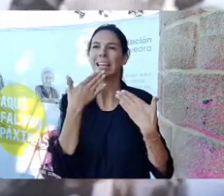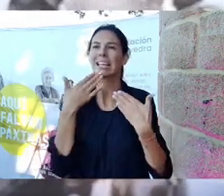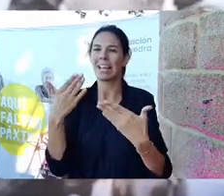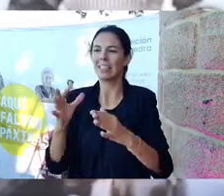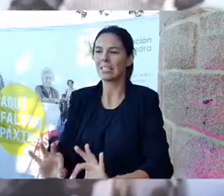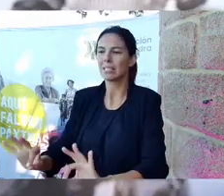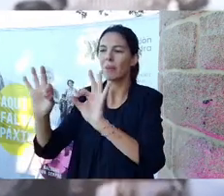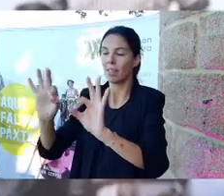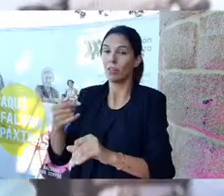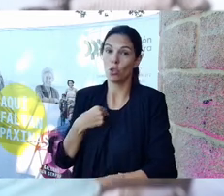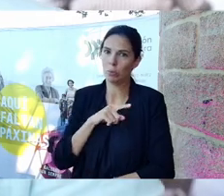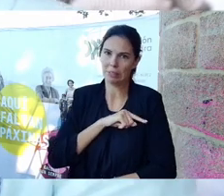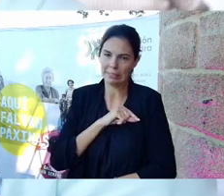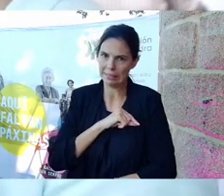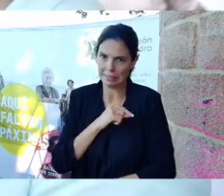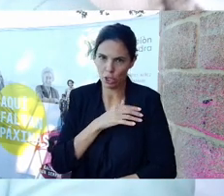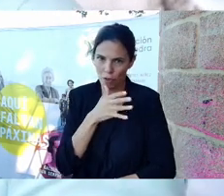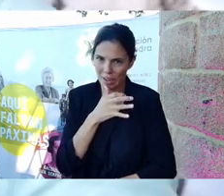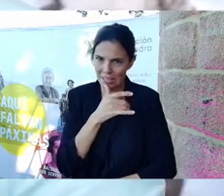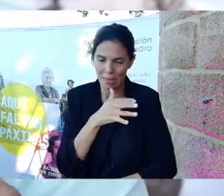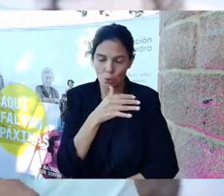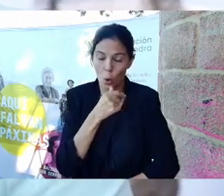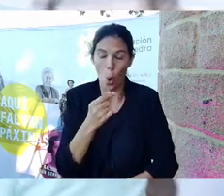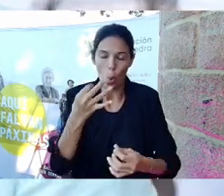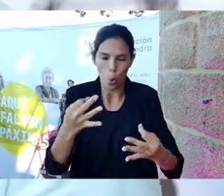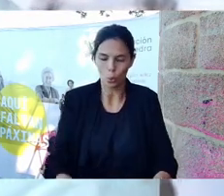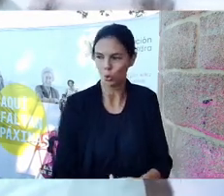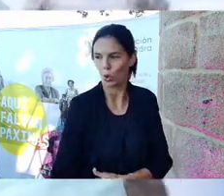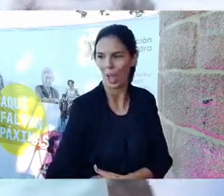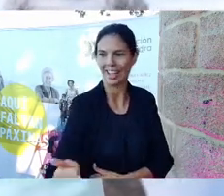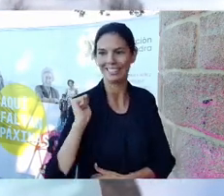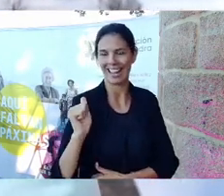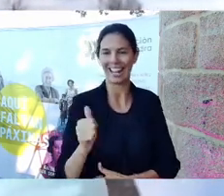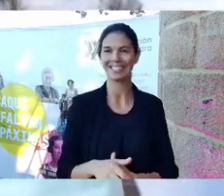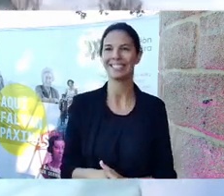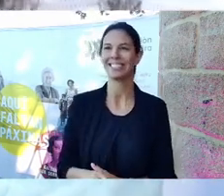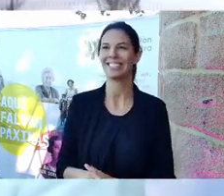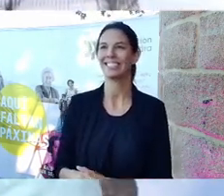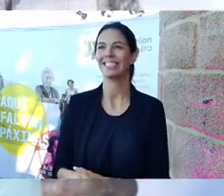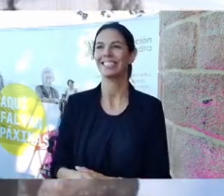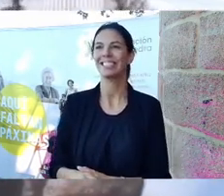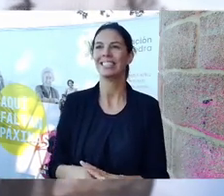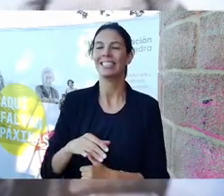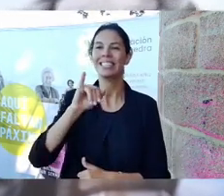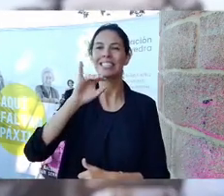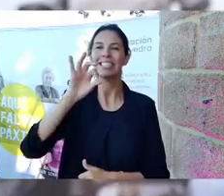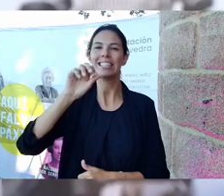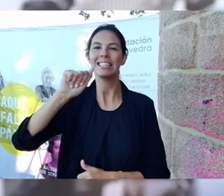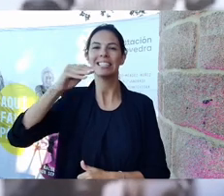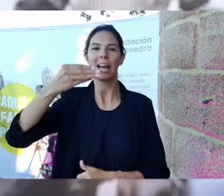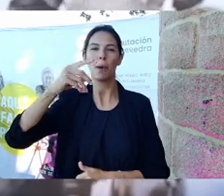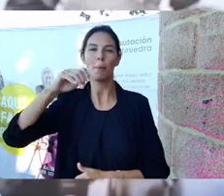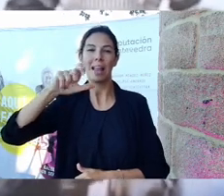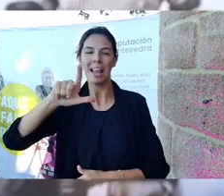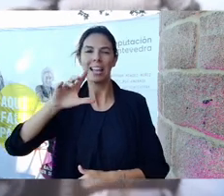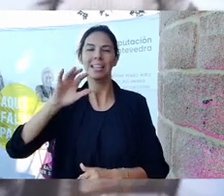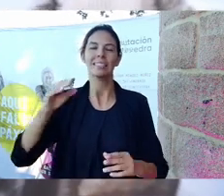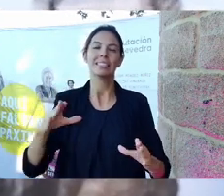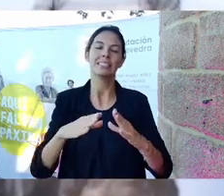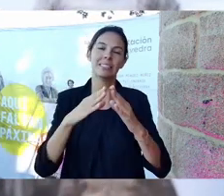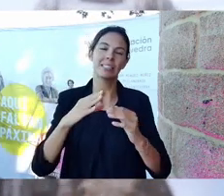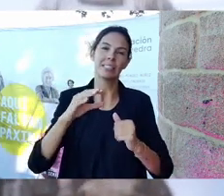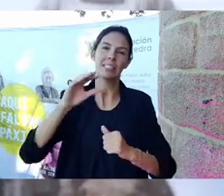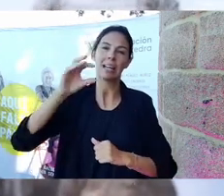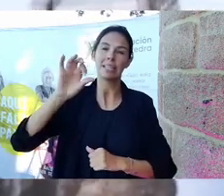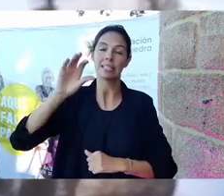un agradecemento moi especial, síntome fatal porque estou dando a espalda a Isabel San